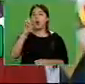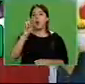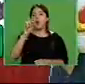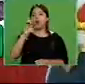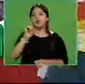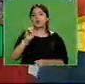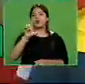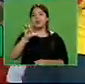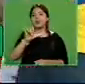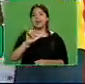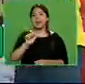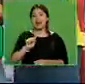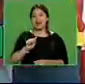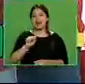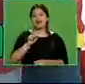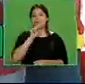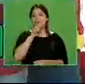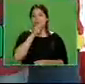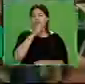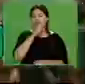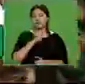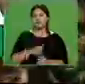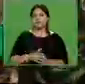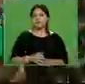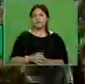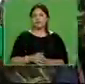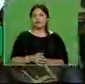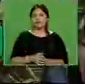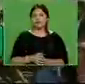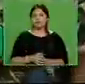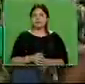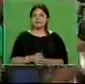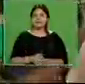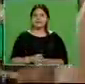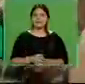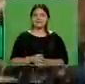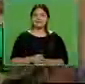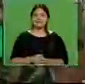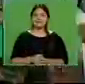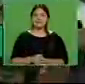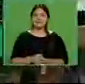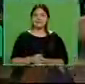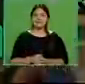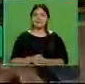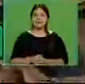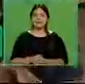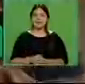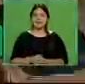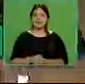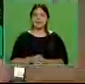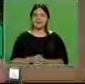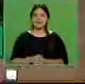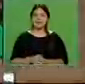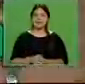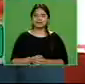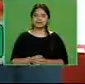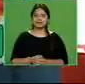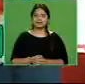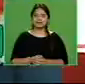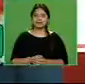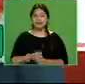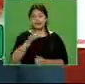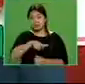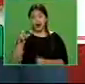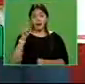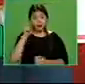estará Otilia? Vamos por aquí. Otilia, ven por acá, Otilia. para que la gente te